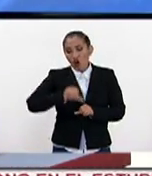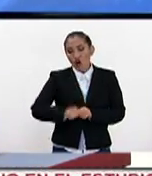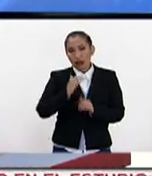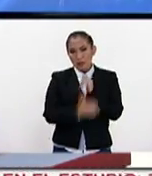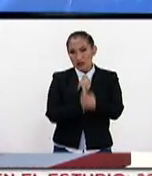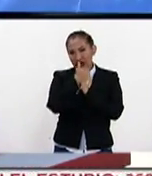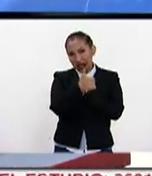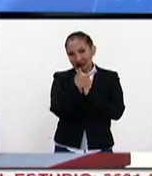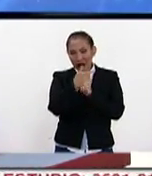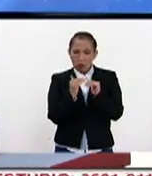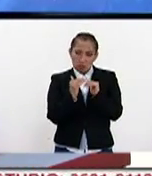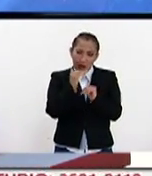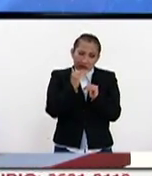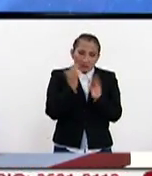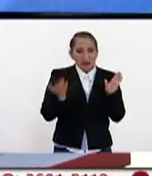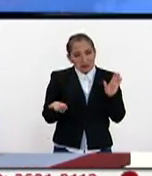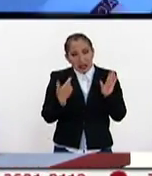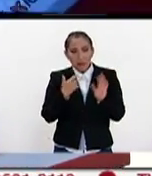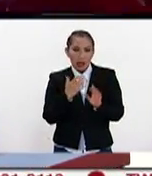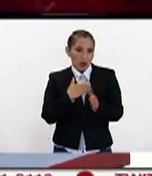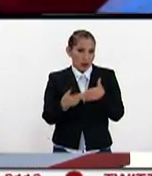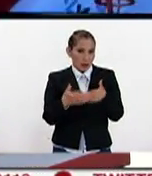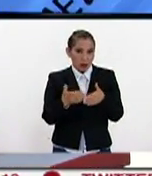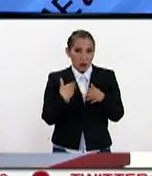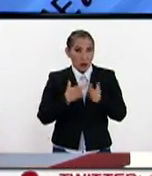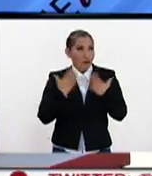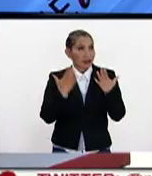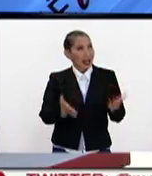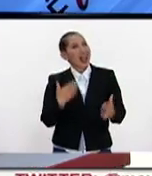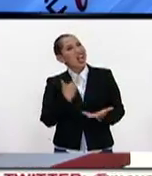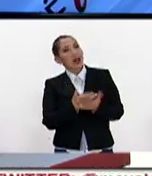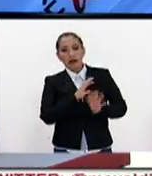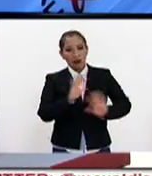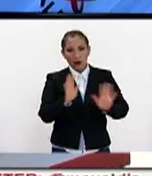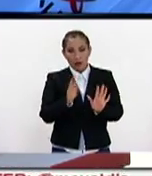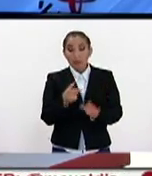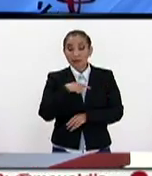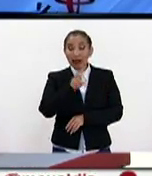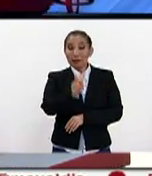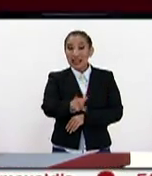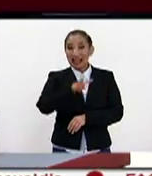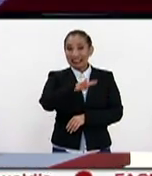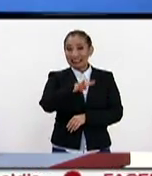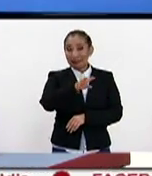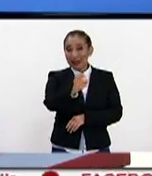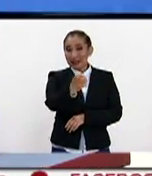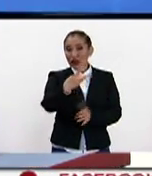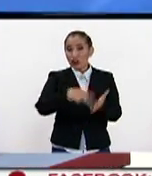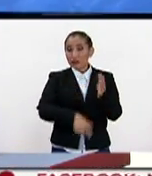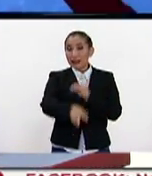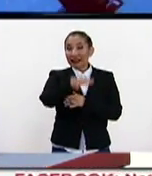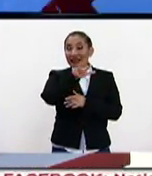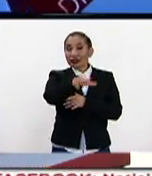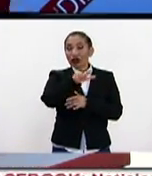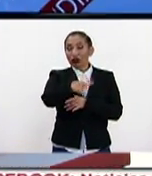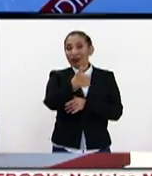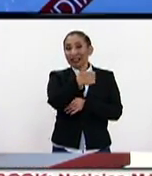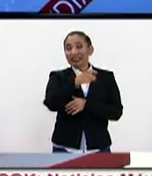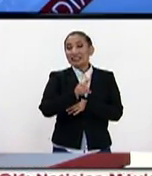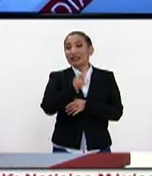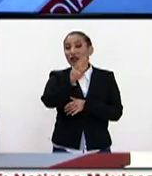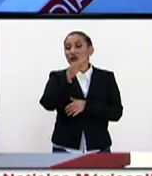cerramos con 6 grados y bueno, pues de todas formas no hay que confiarnos. Este viernes 19 de enero del 2018, son